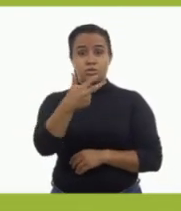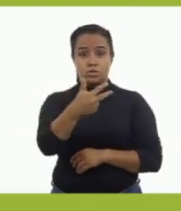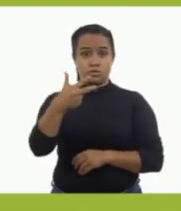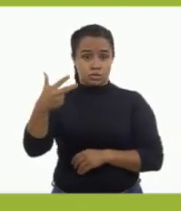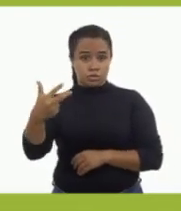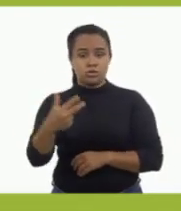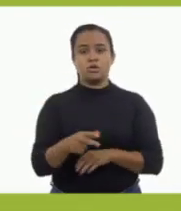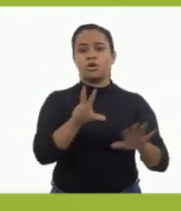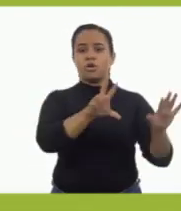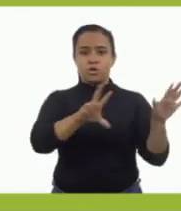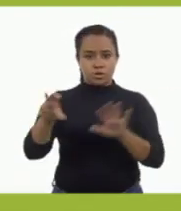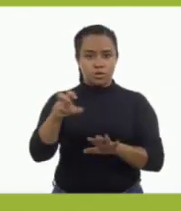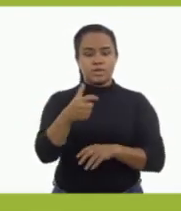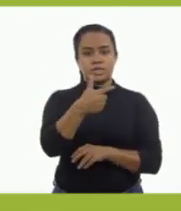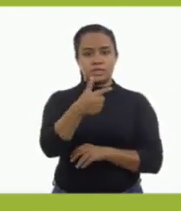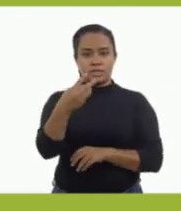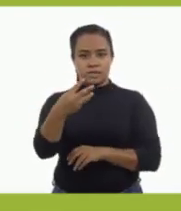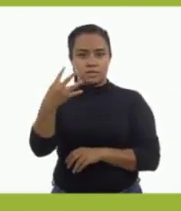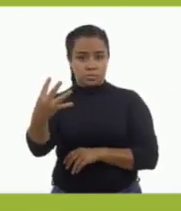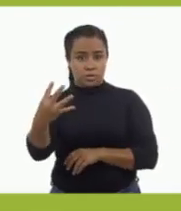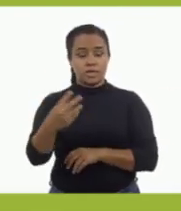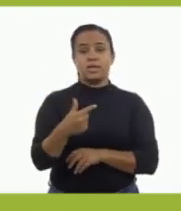800-288-6688 y